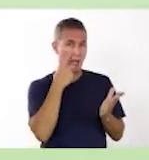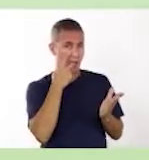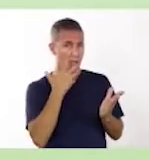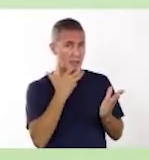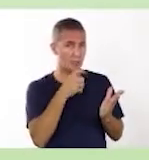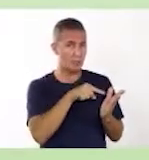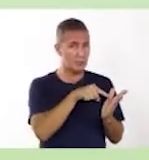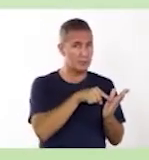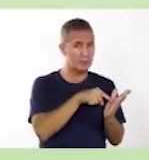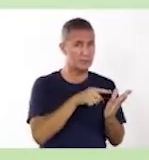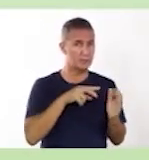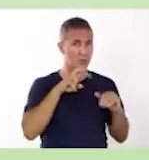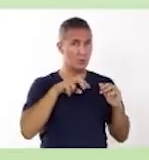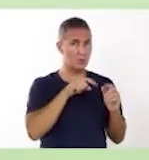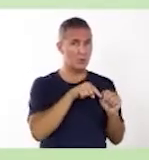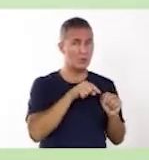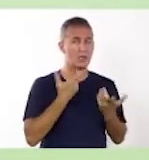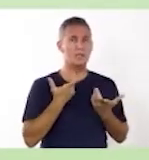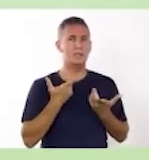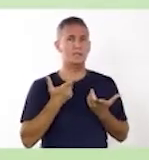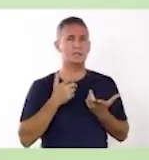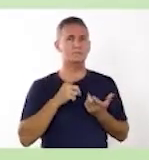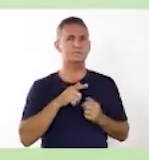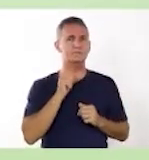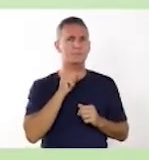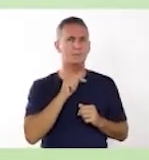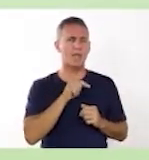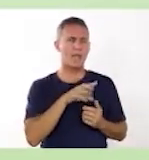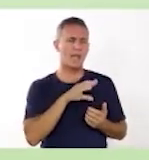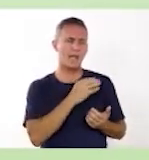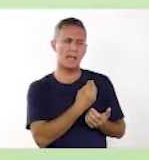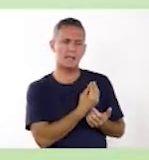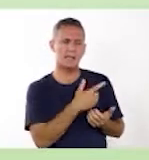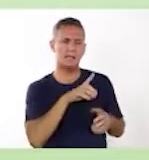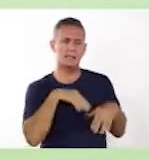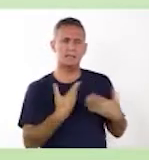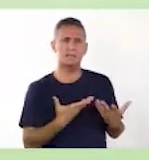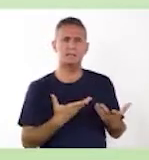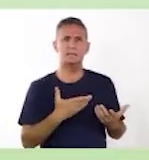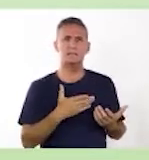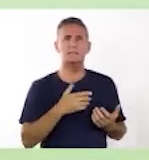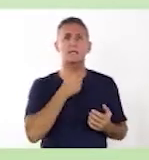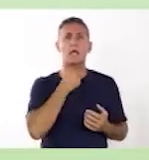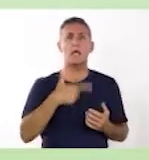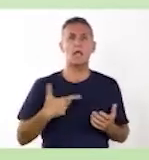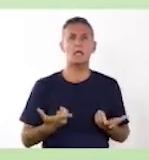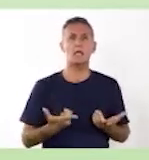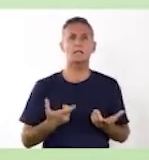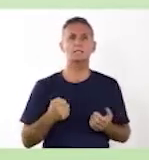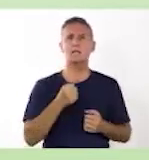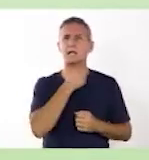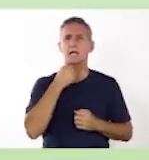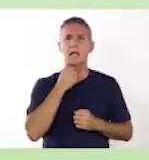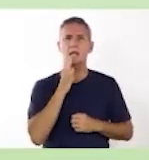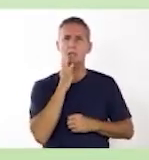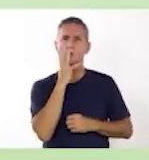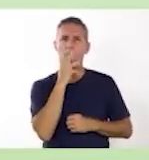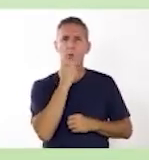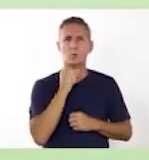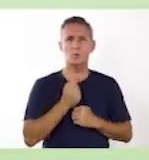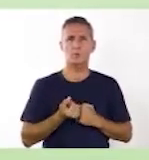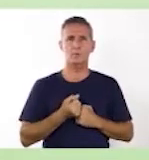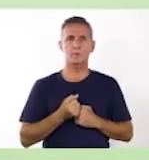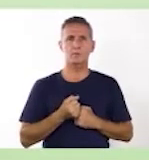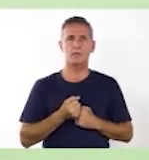libro. Es importante por lo que se plantea. Por ejemplo, en ese canto hay una